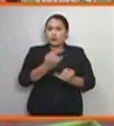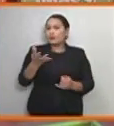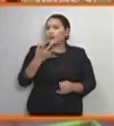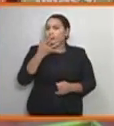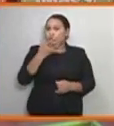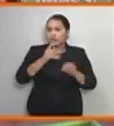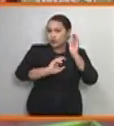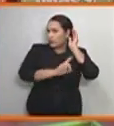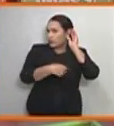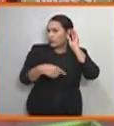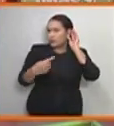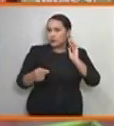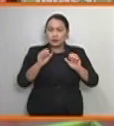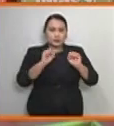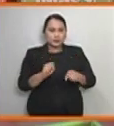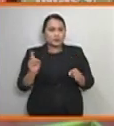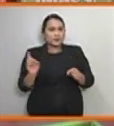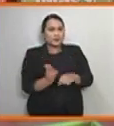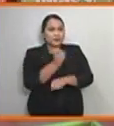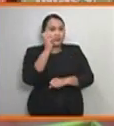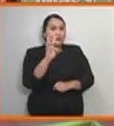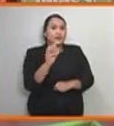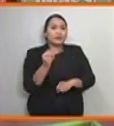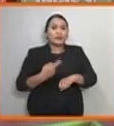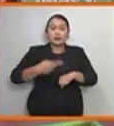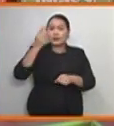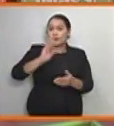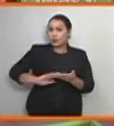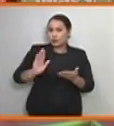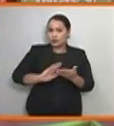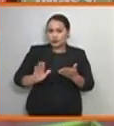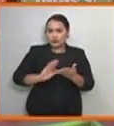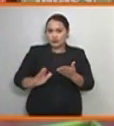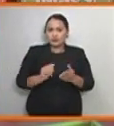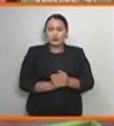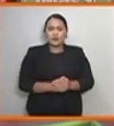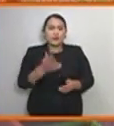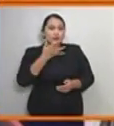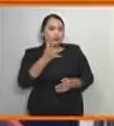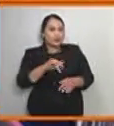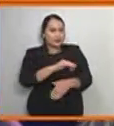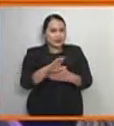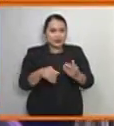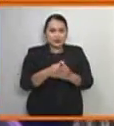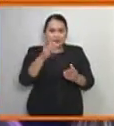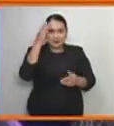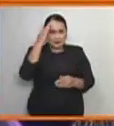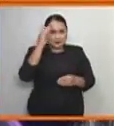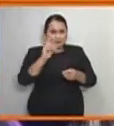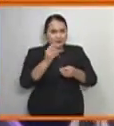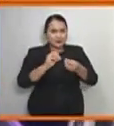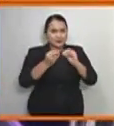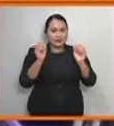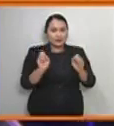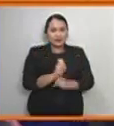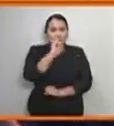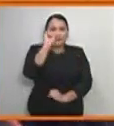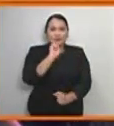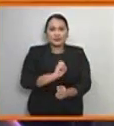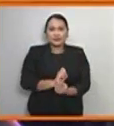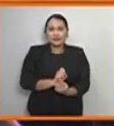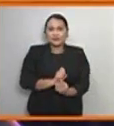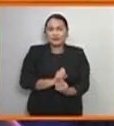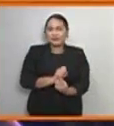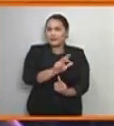con la diaria, en el cual puedes ganar 60 veces tu inversión. Te deseo mucha suerte porque su primer dígito, este es